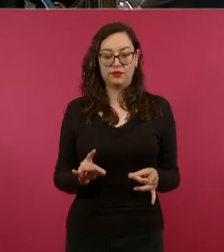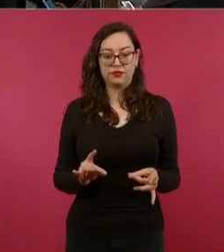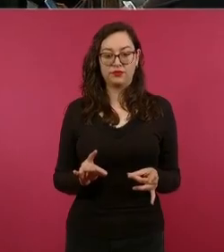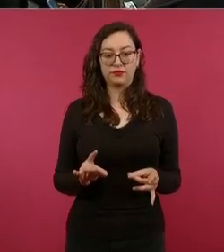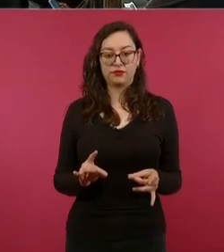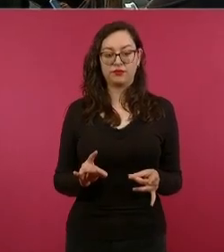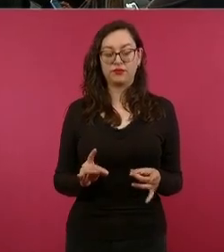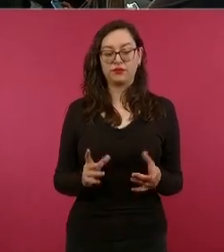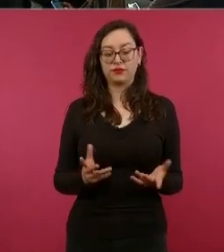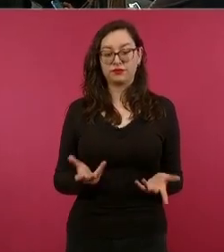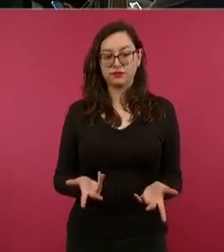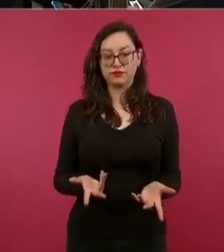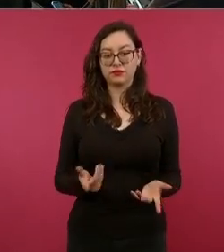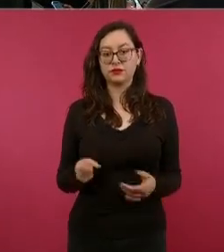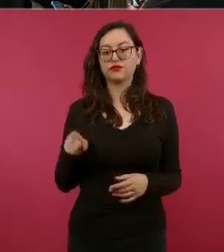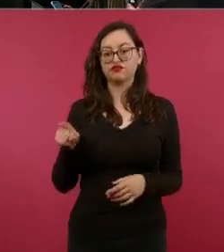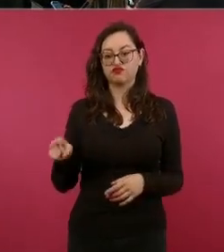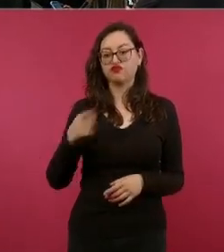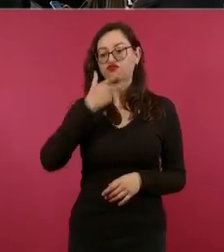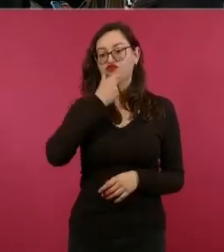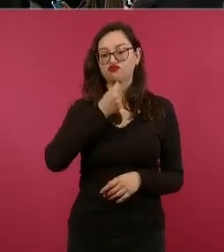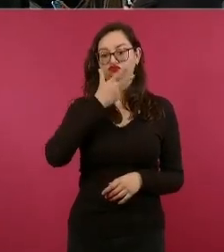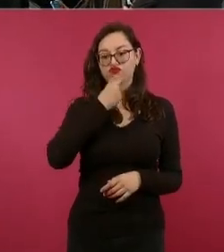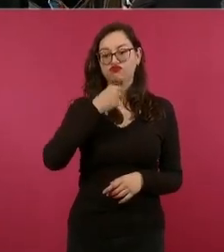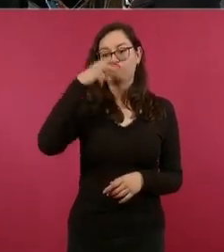el astronauta mexicano,